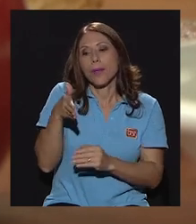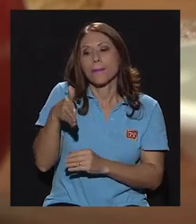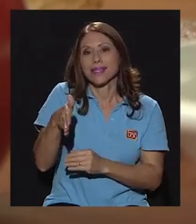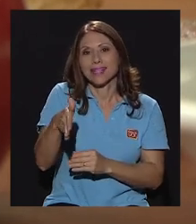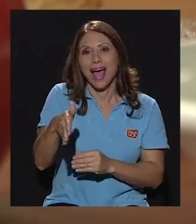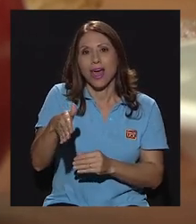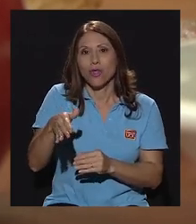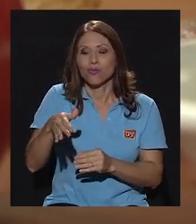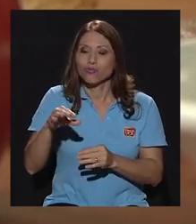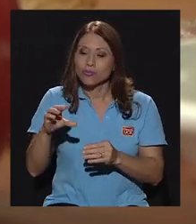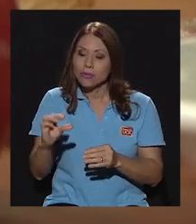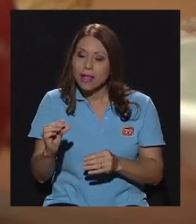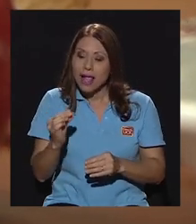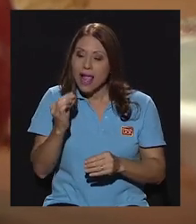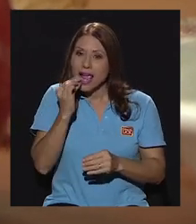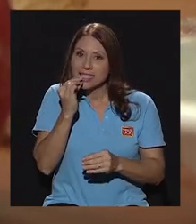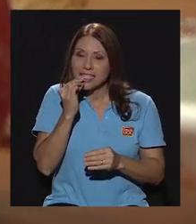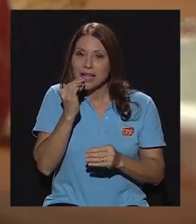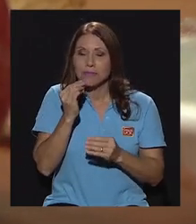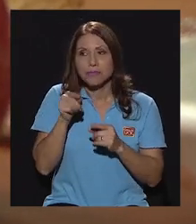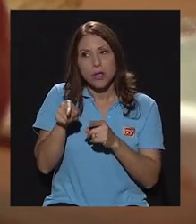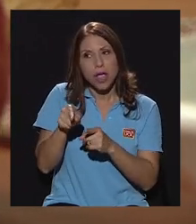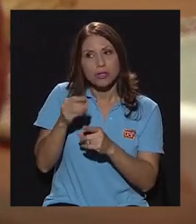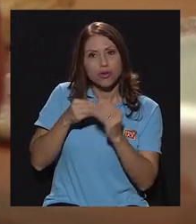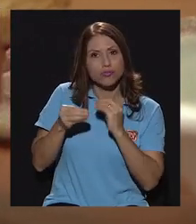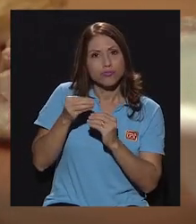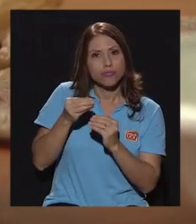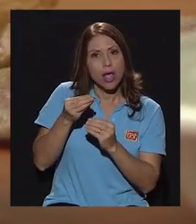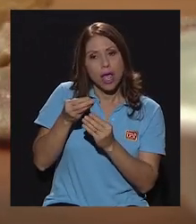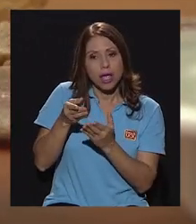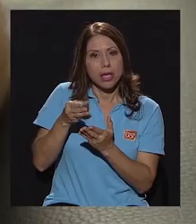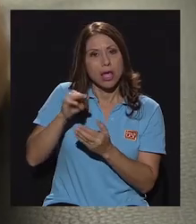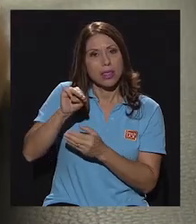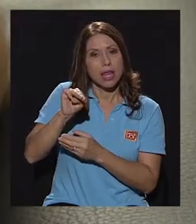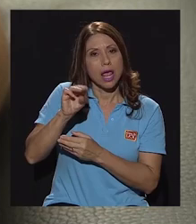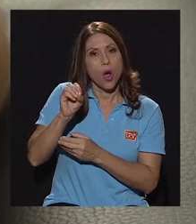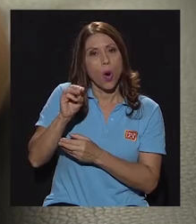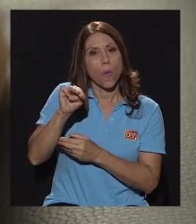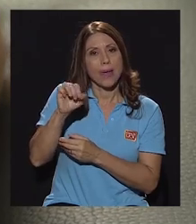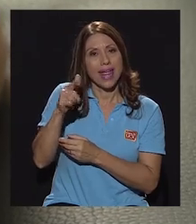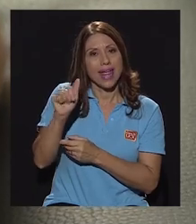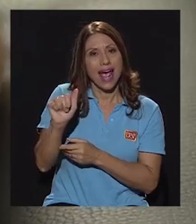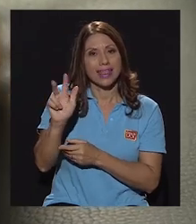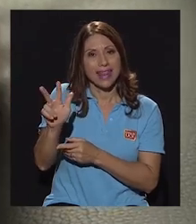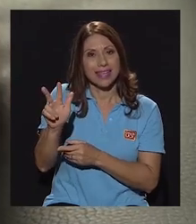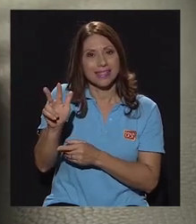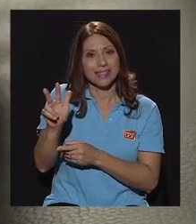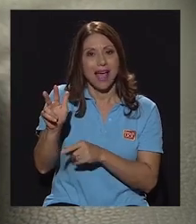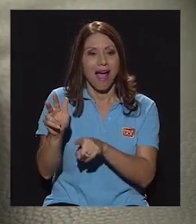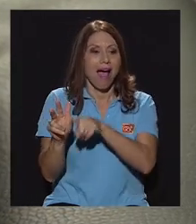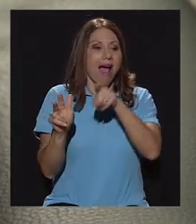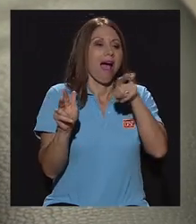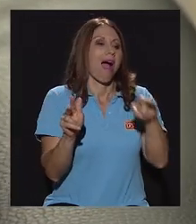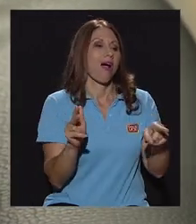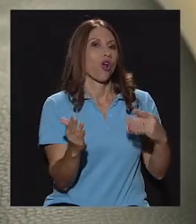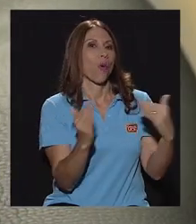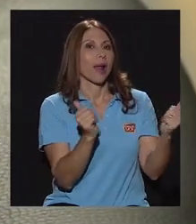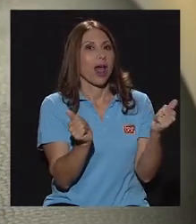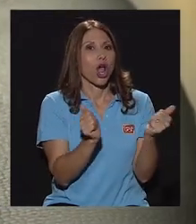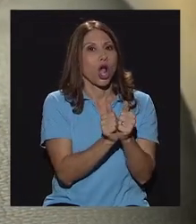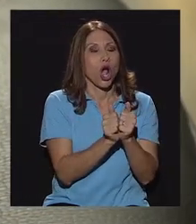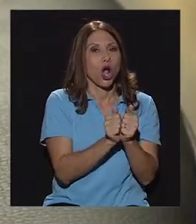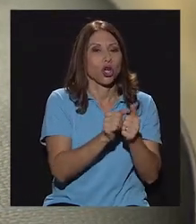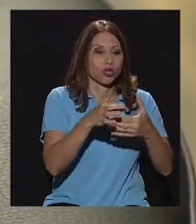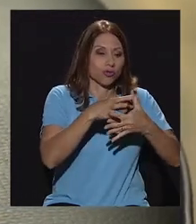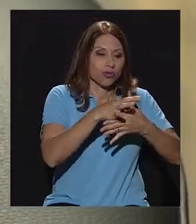trozo de pescado que tiene más ácidos omega 3 a consumir un filet de chuleta